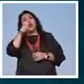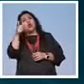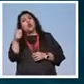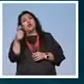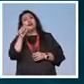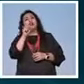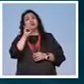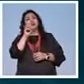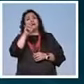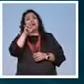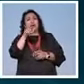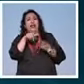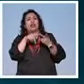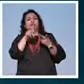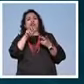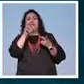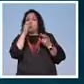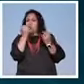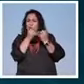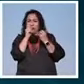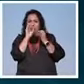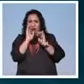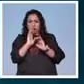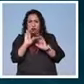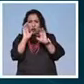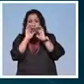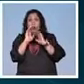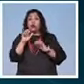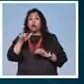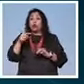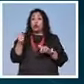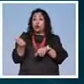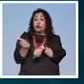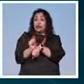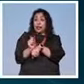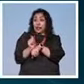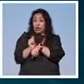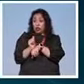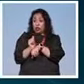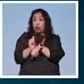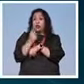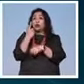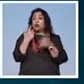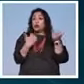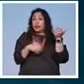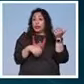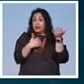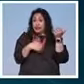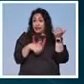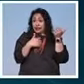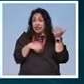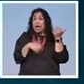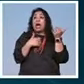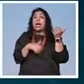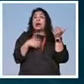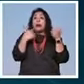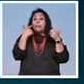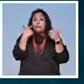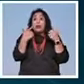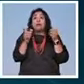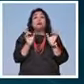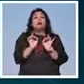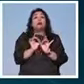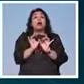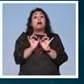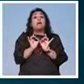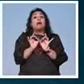y un tenor que también interpretan los cantos dentro de la pastorela, 12 actores, un guitarrista que van marcando los incidentes